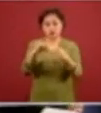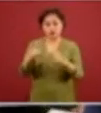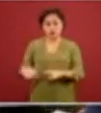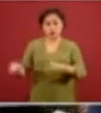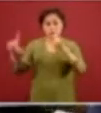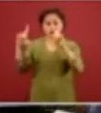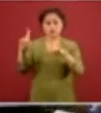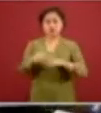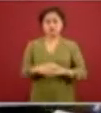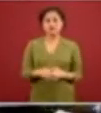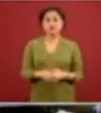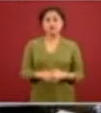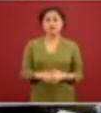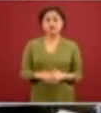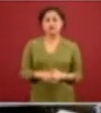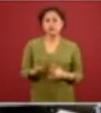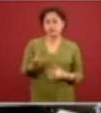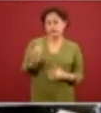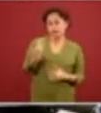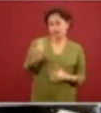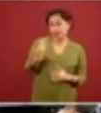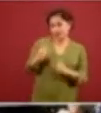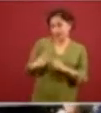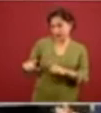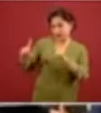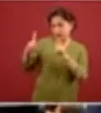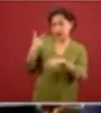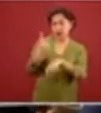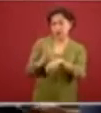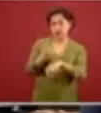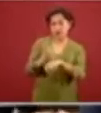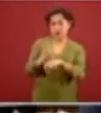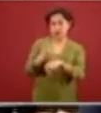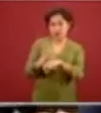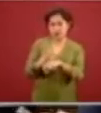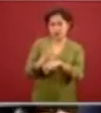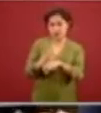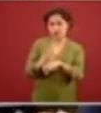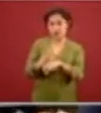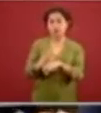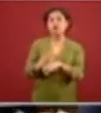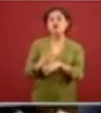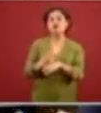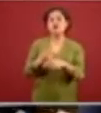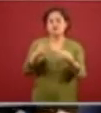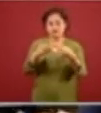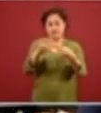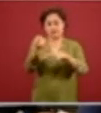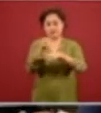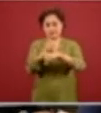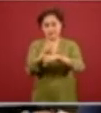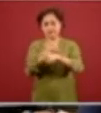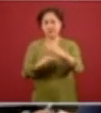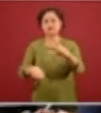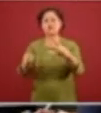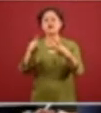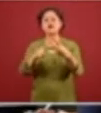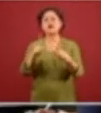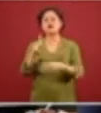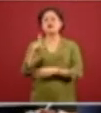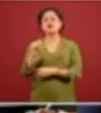de referencia en la segunda diapositiva como segundo punto del programa. Uso de plasma convaleciente para atención de pacientes